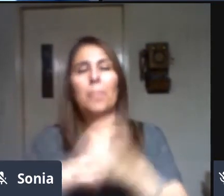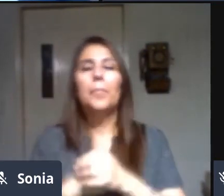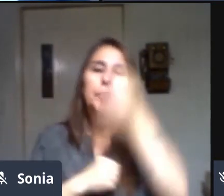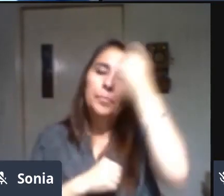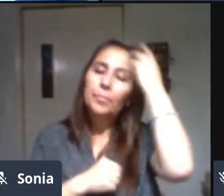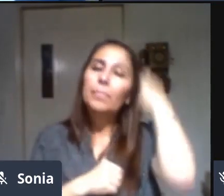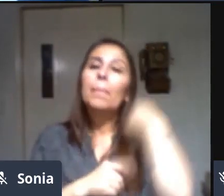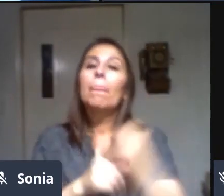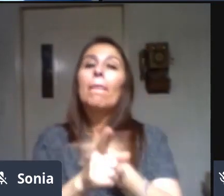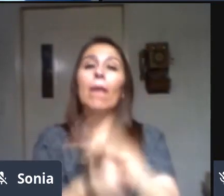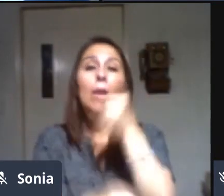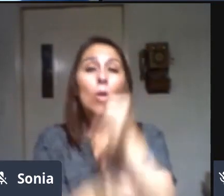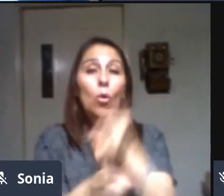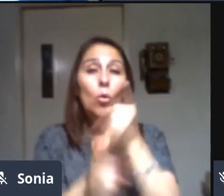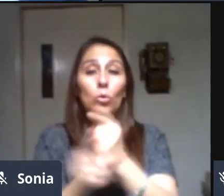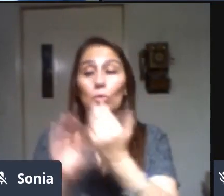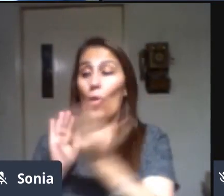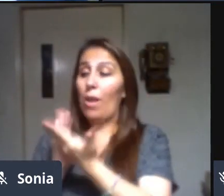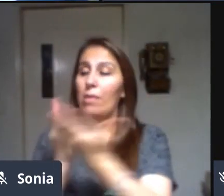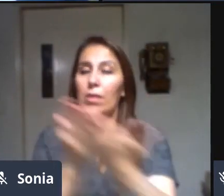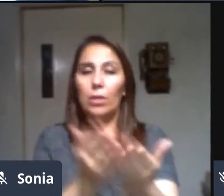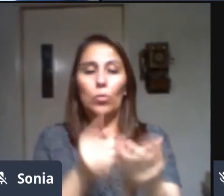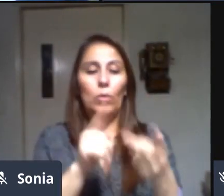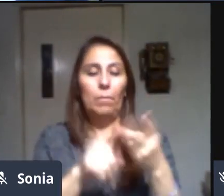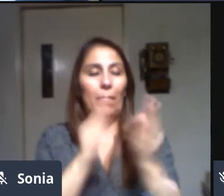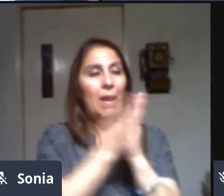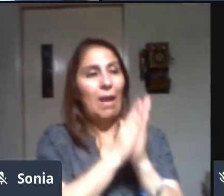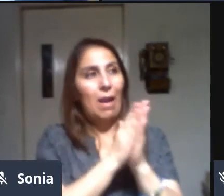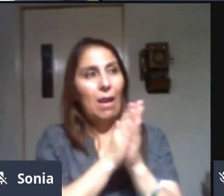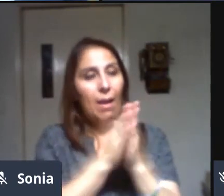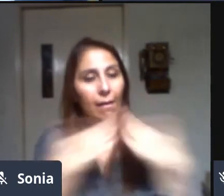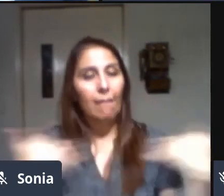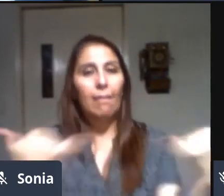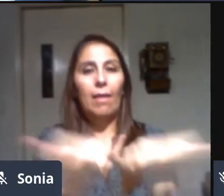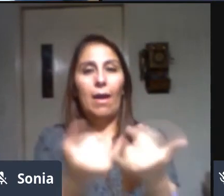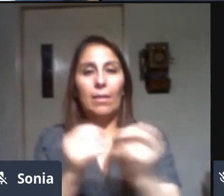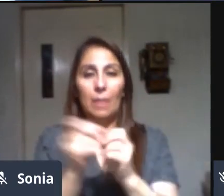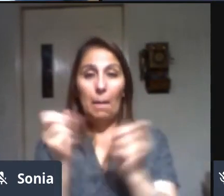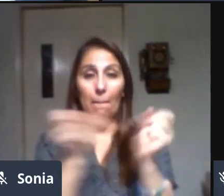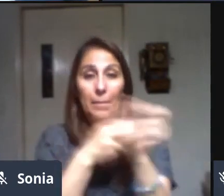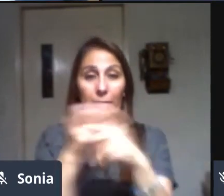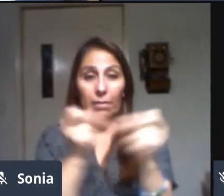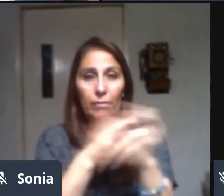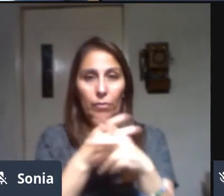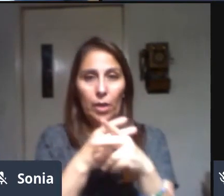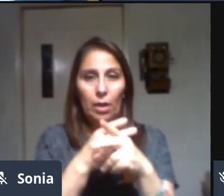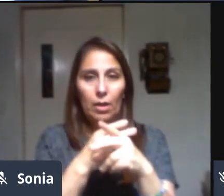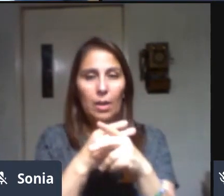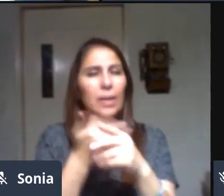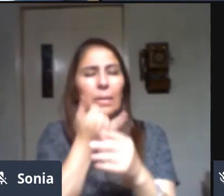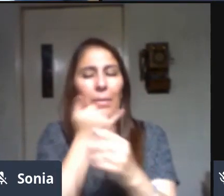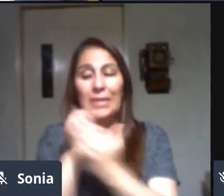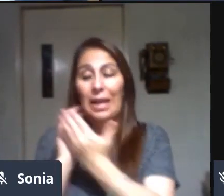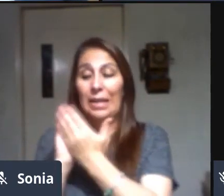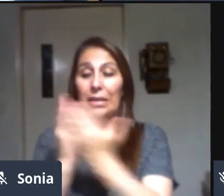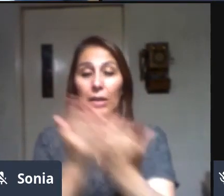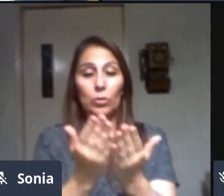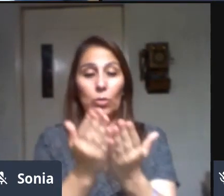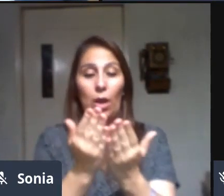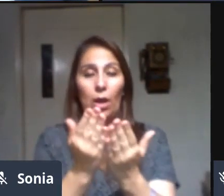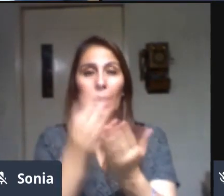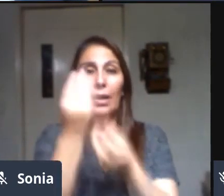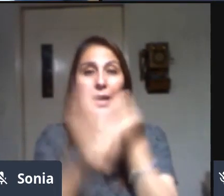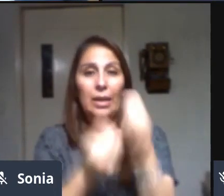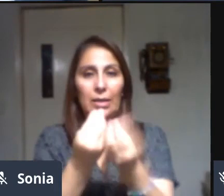literatura no de la realidad la metáfora la literatura lo hermoso que tiene justamente es que tú conviertes la realidad en una metáfora